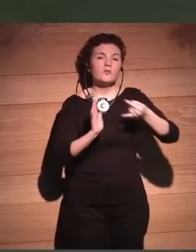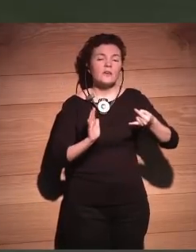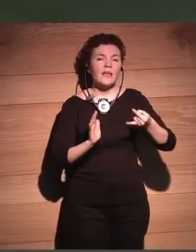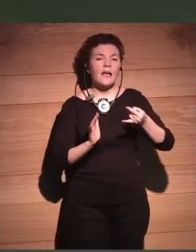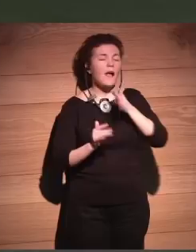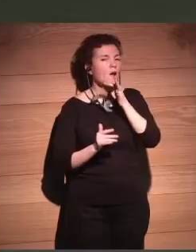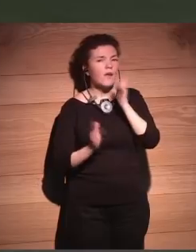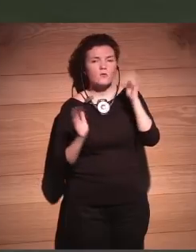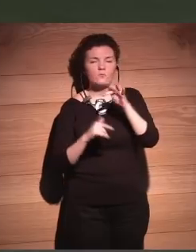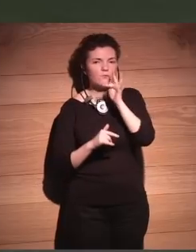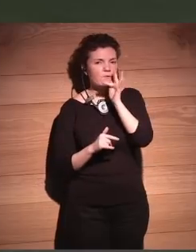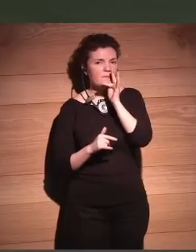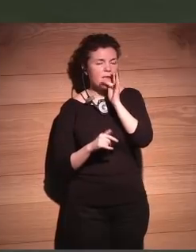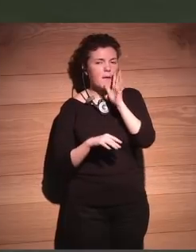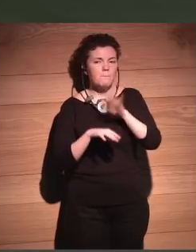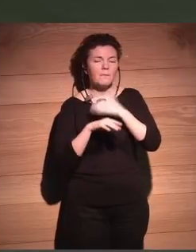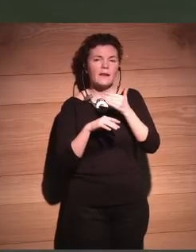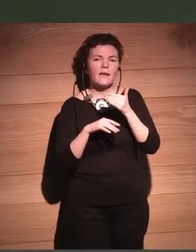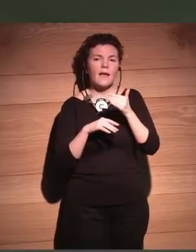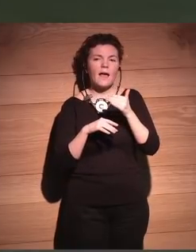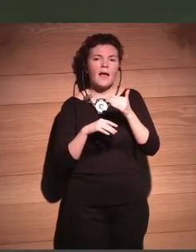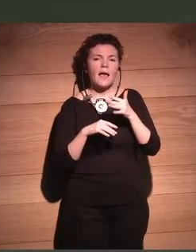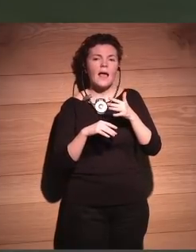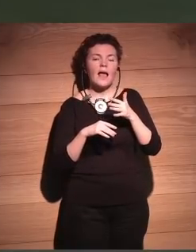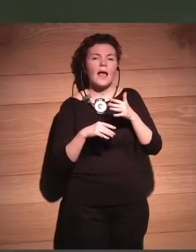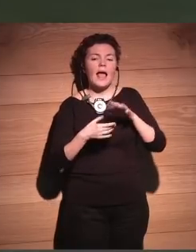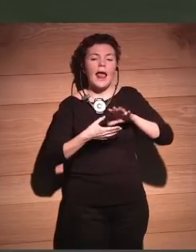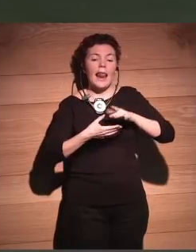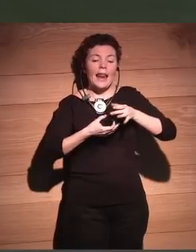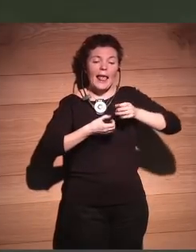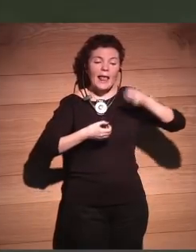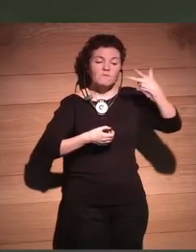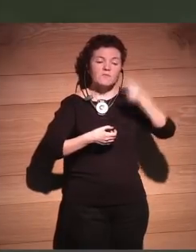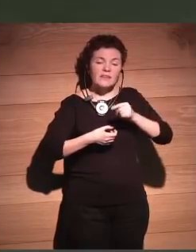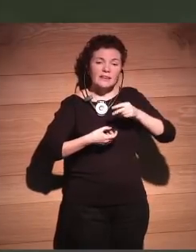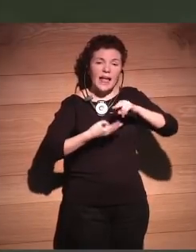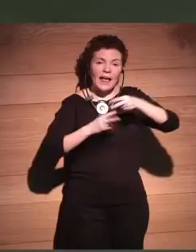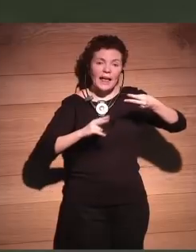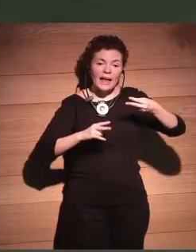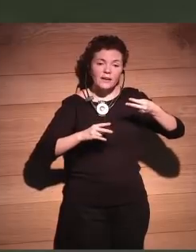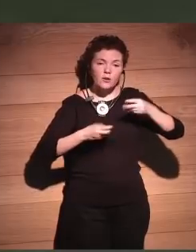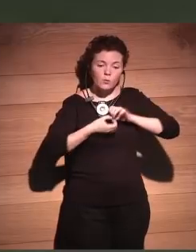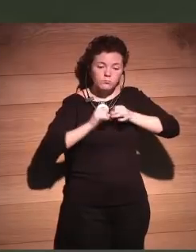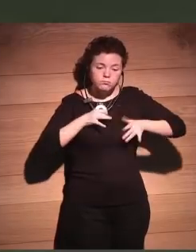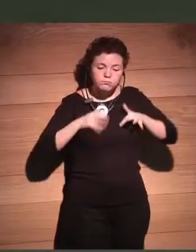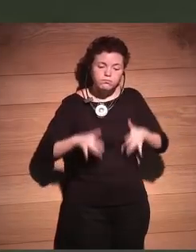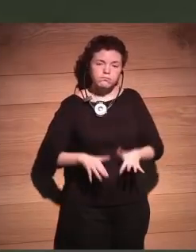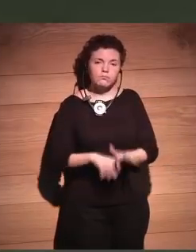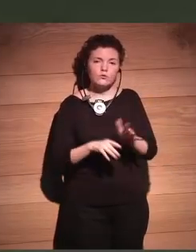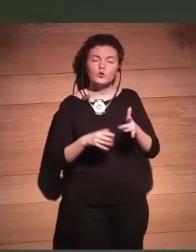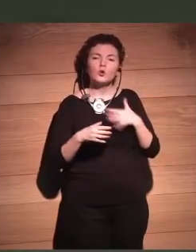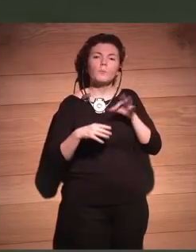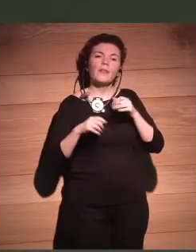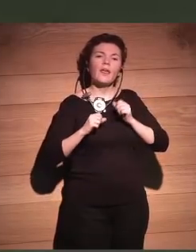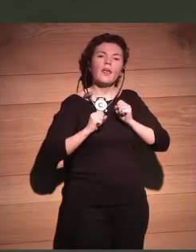tecnología necesaria para desactivar cierta expresión. No sabemos cómo hacerlo. No se puede encender y apagar a voluntad. No